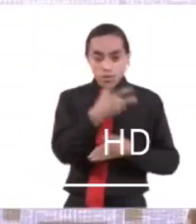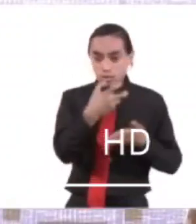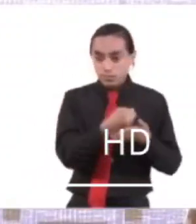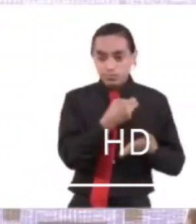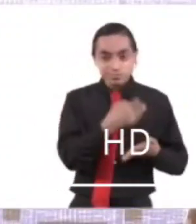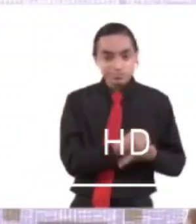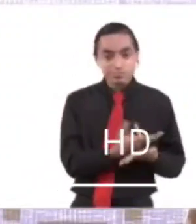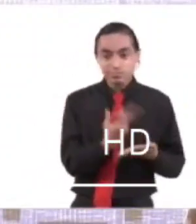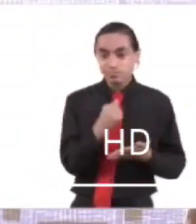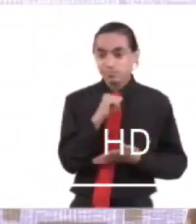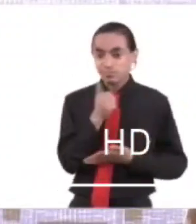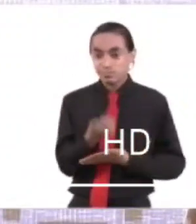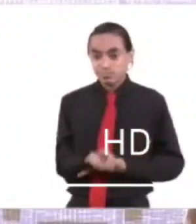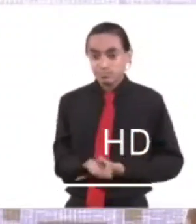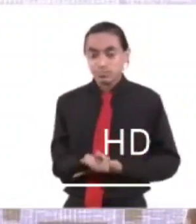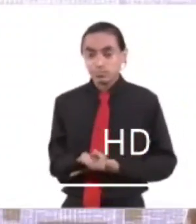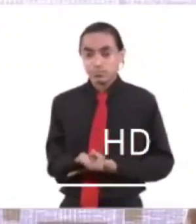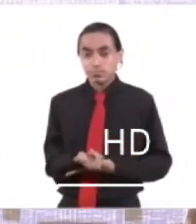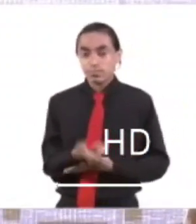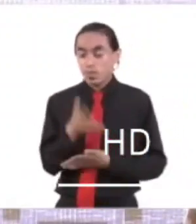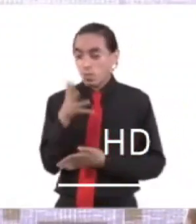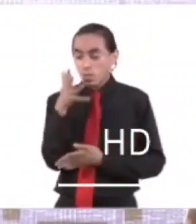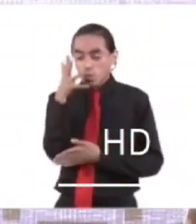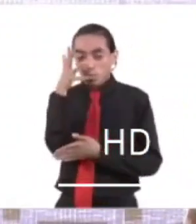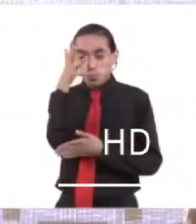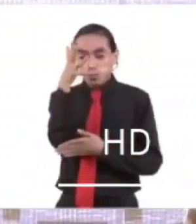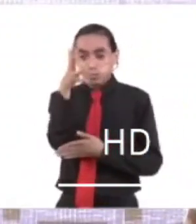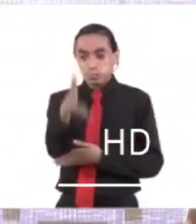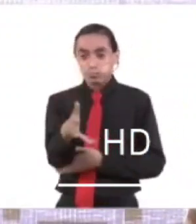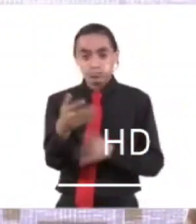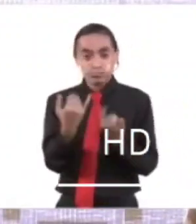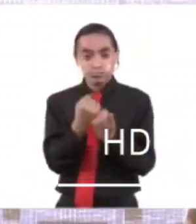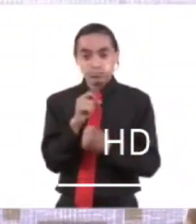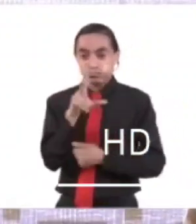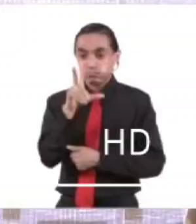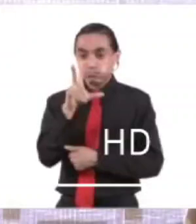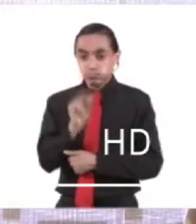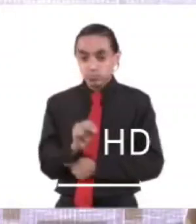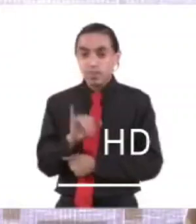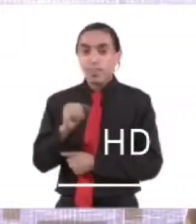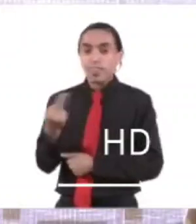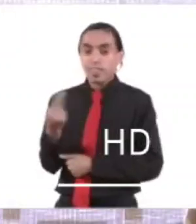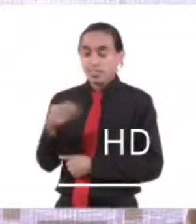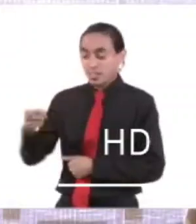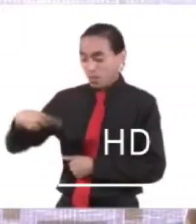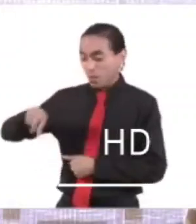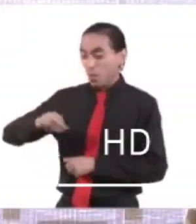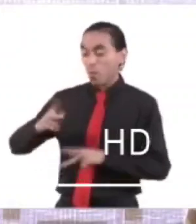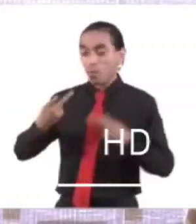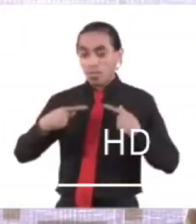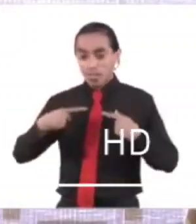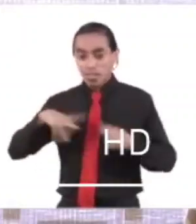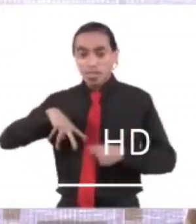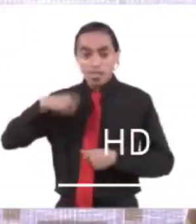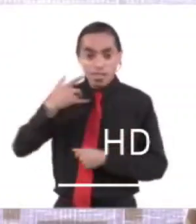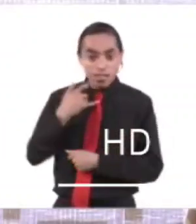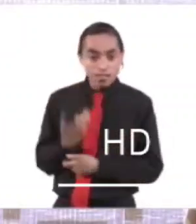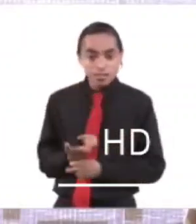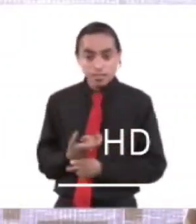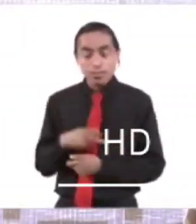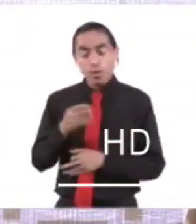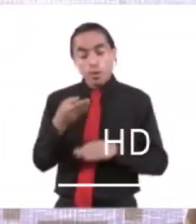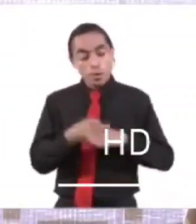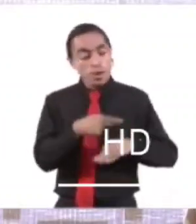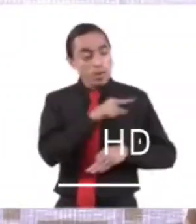de hoy, ni serán posibles las victorias de mañana. Y como Monsiváis no está hoy